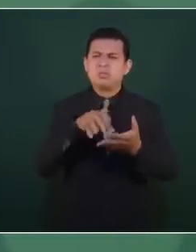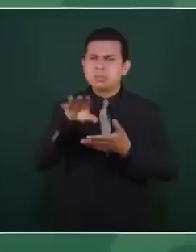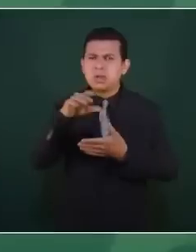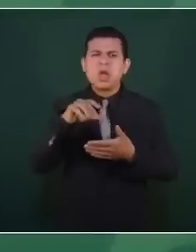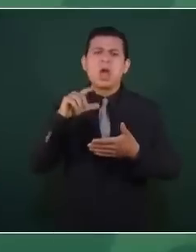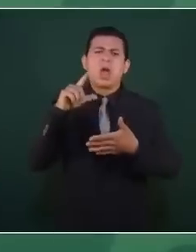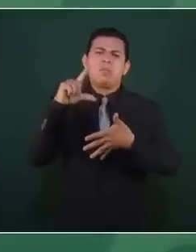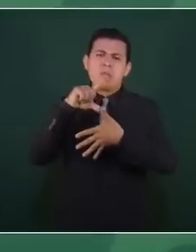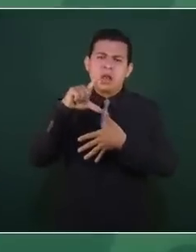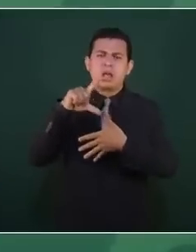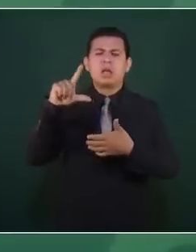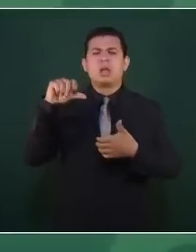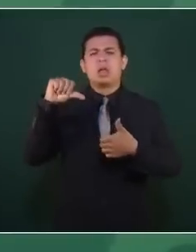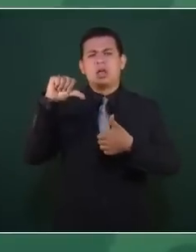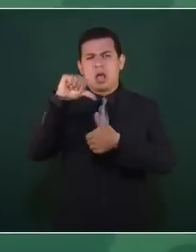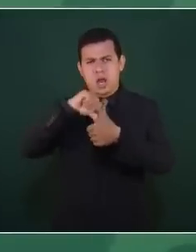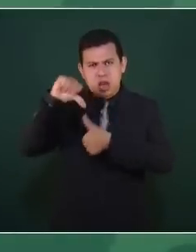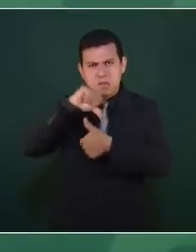Caribe,